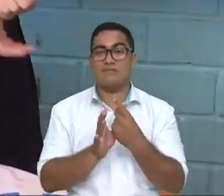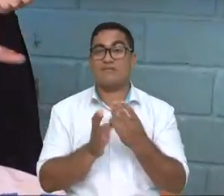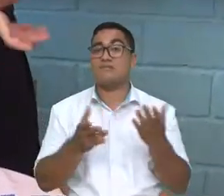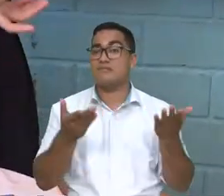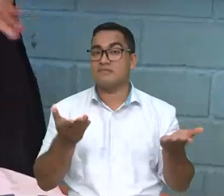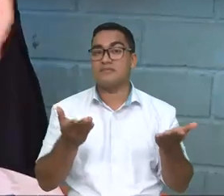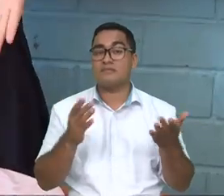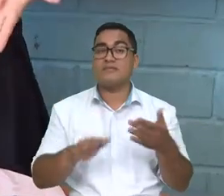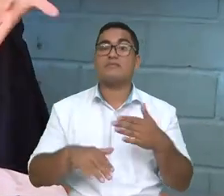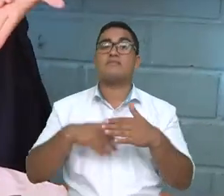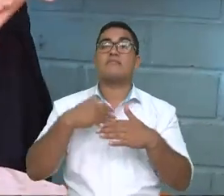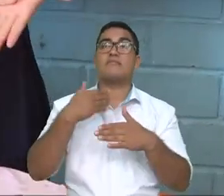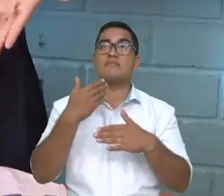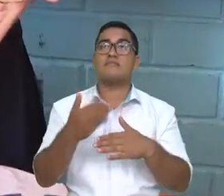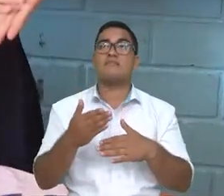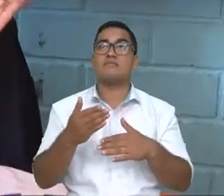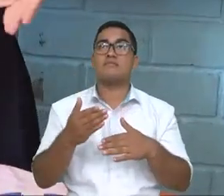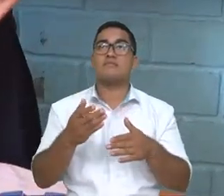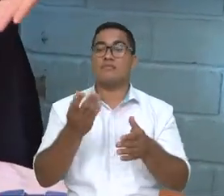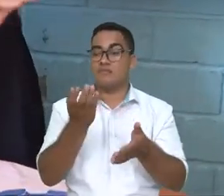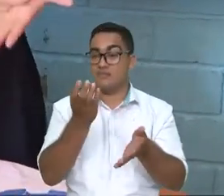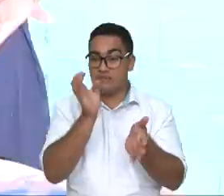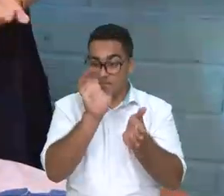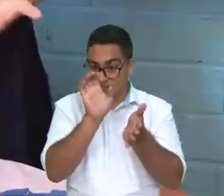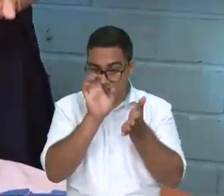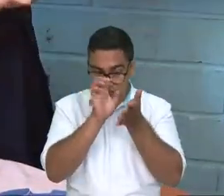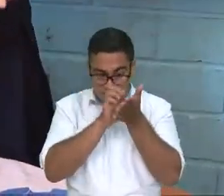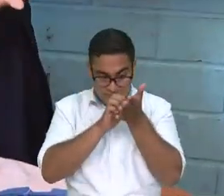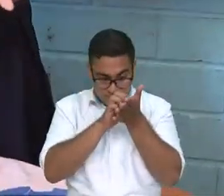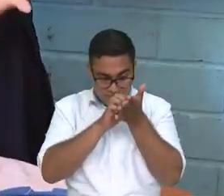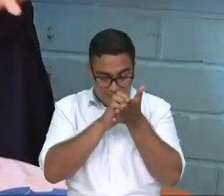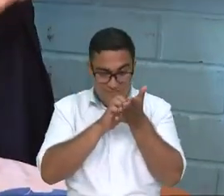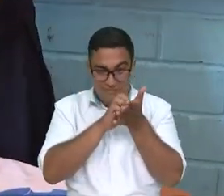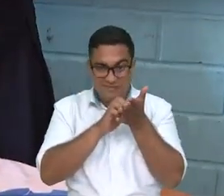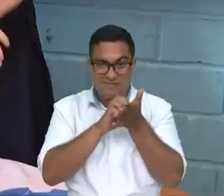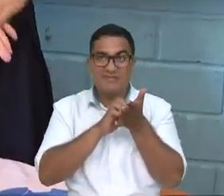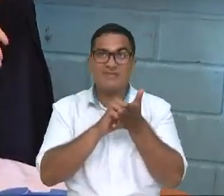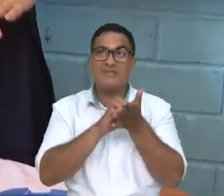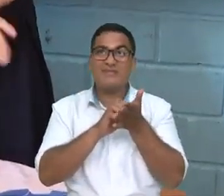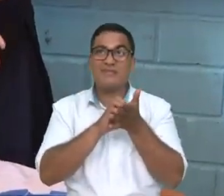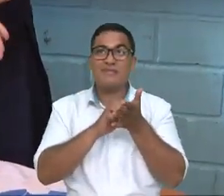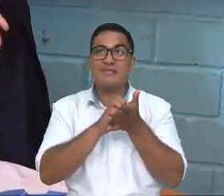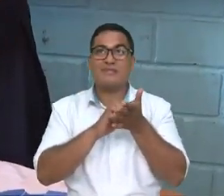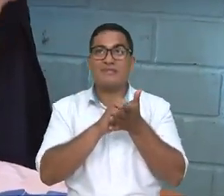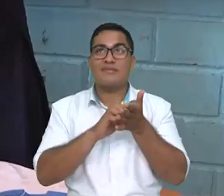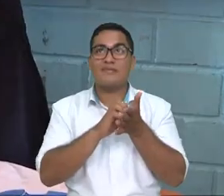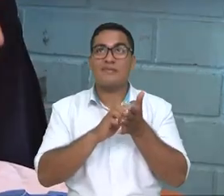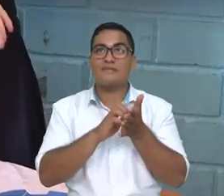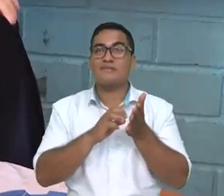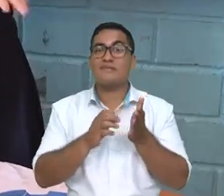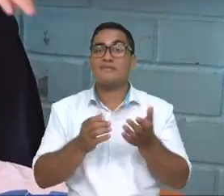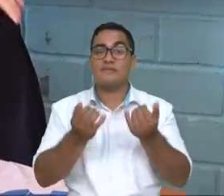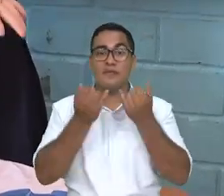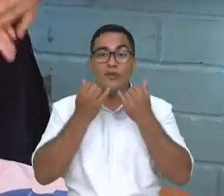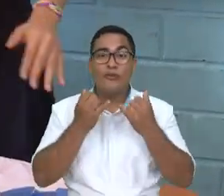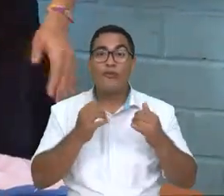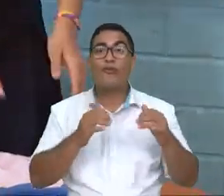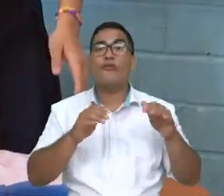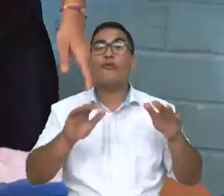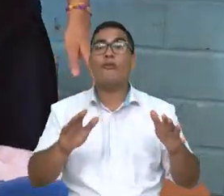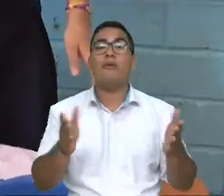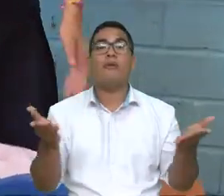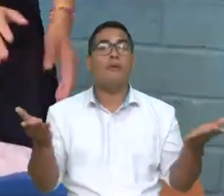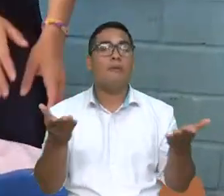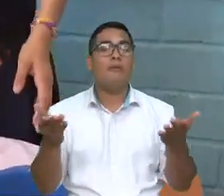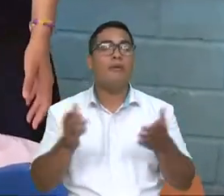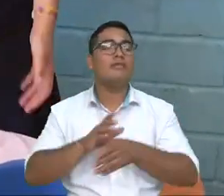Entonces después frotamos la punta de los dedos con la palma contraria, así, mira, así, las dos manos. La información sobre el correcto